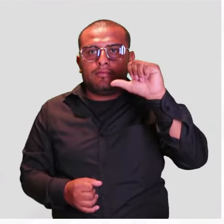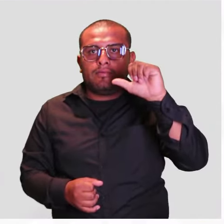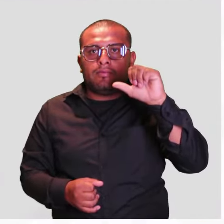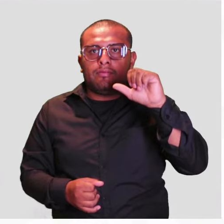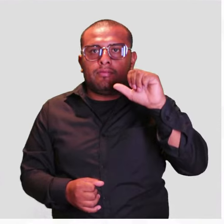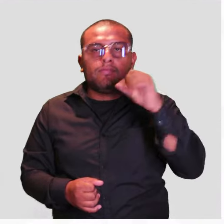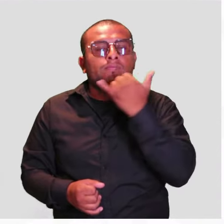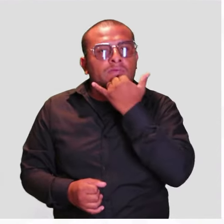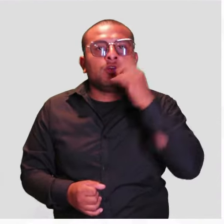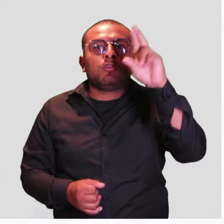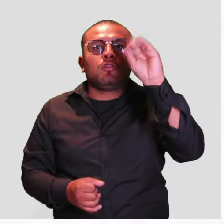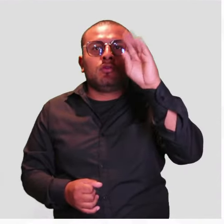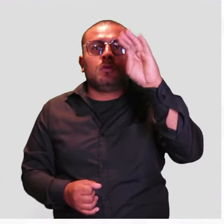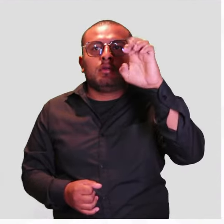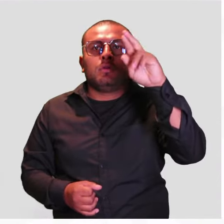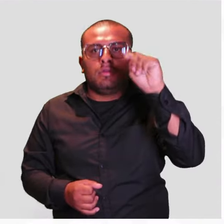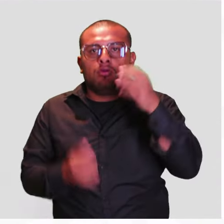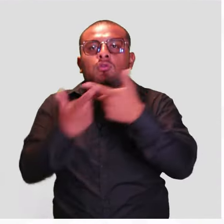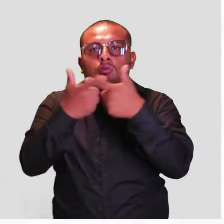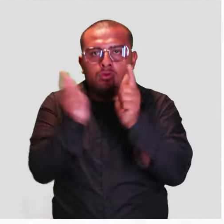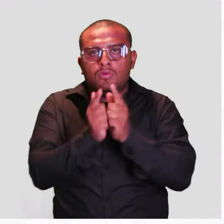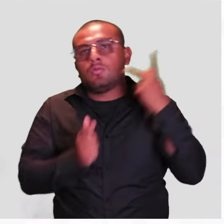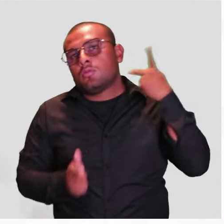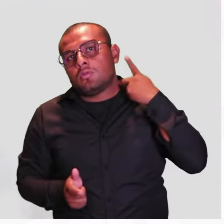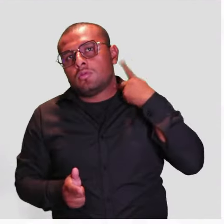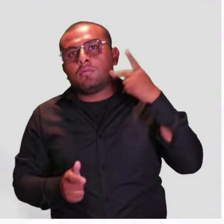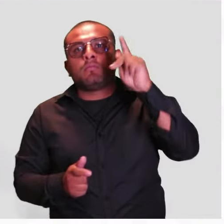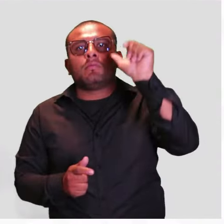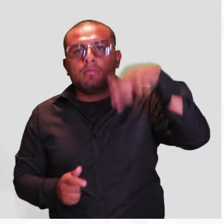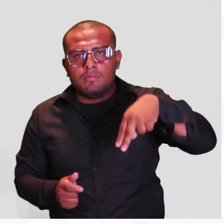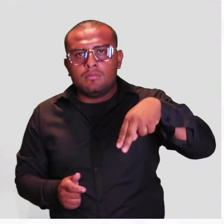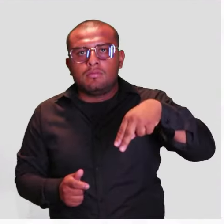Nacional. Candidato, le restan 20 segundos de su tiempo. Adelante.